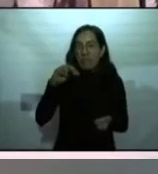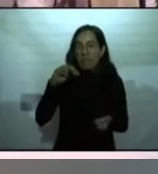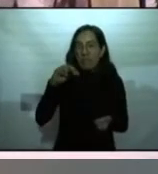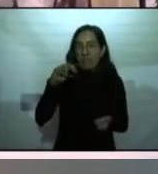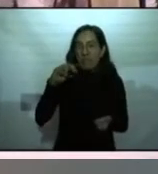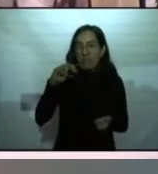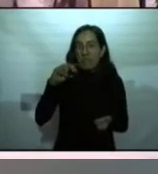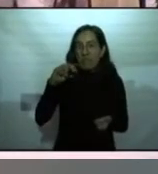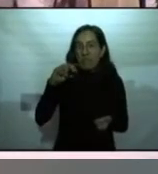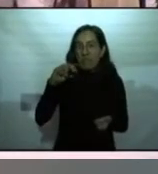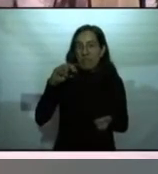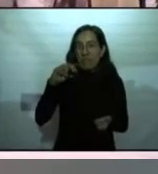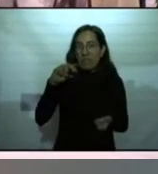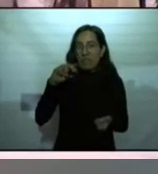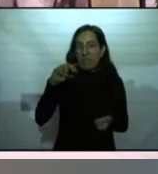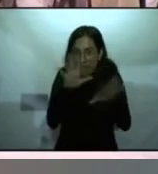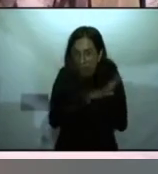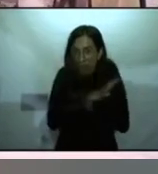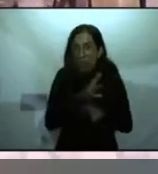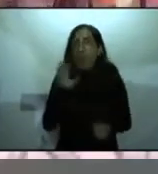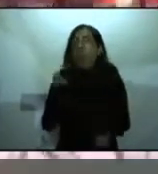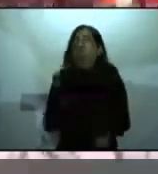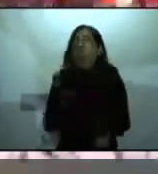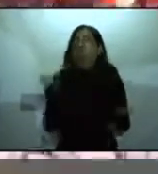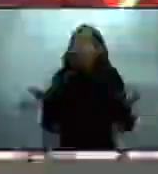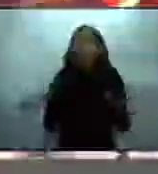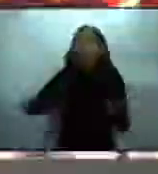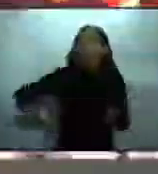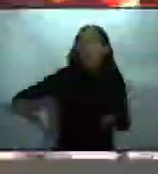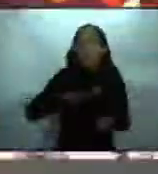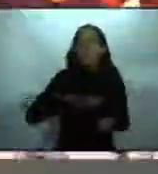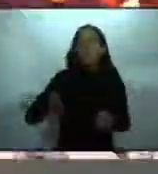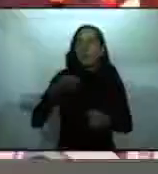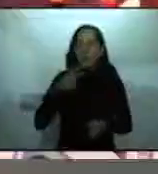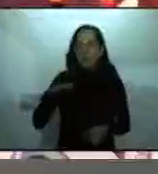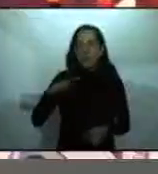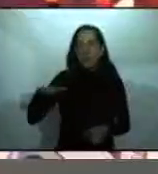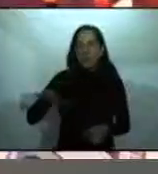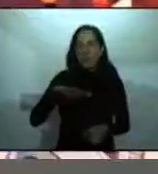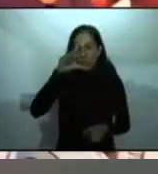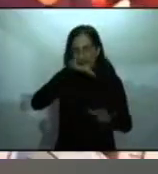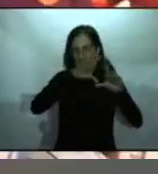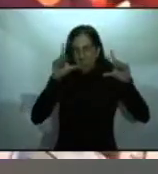México? A ver, ¿quién opina que el pueblo de México?